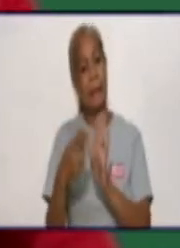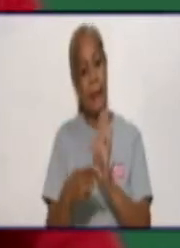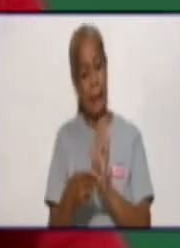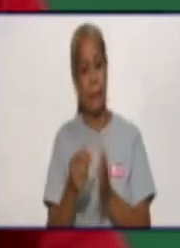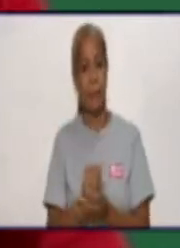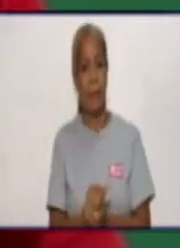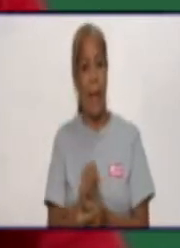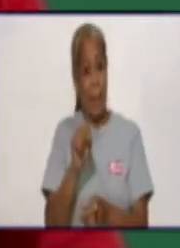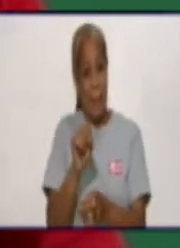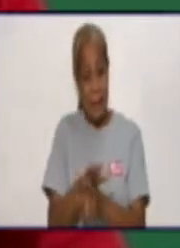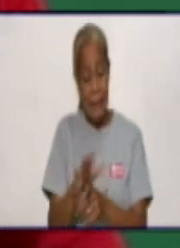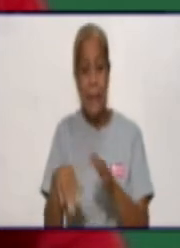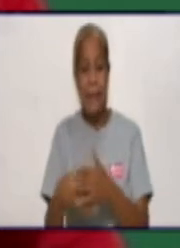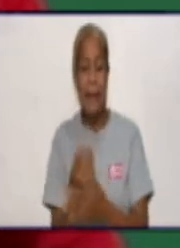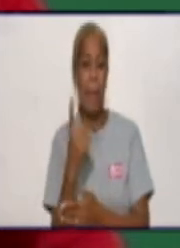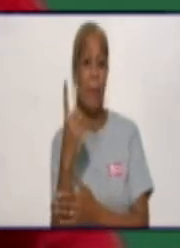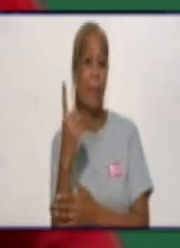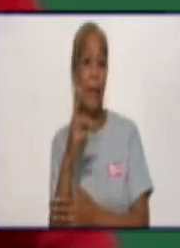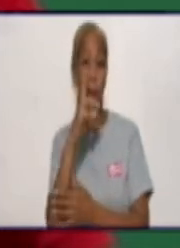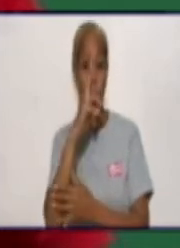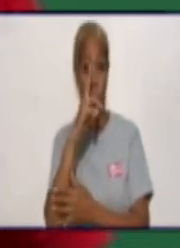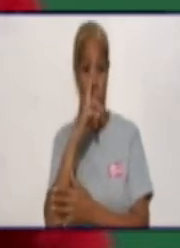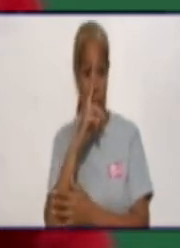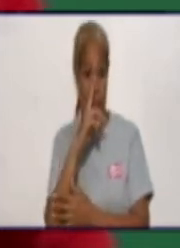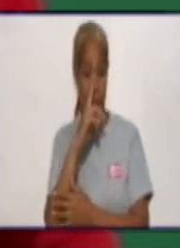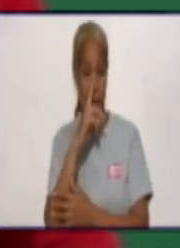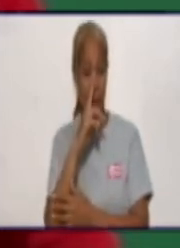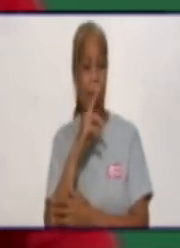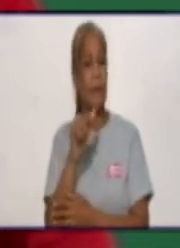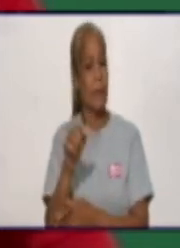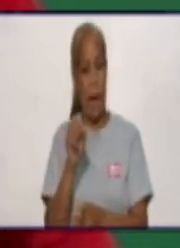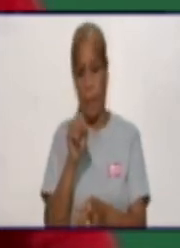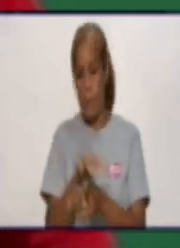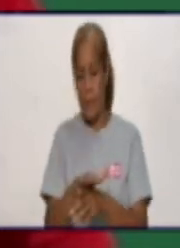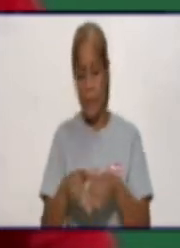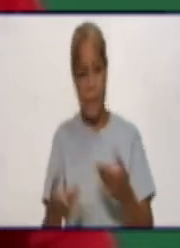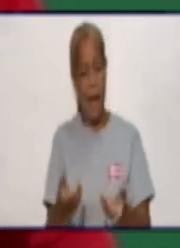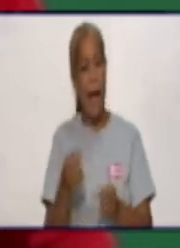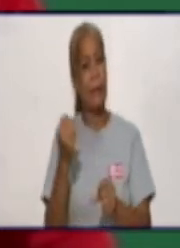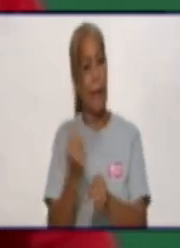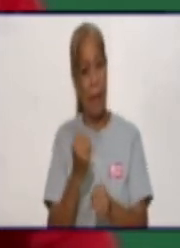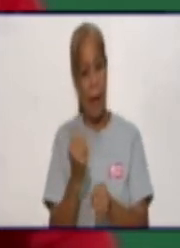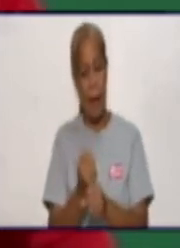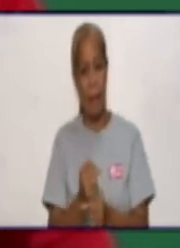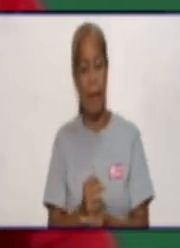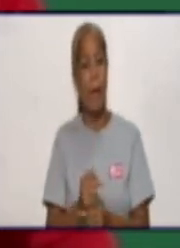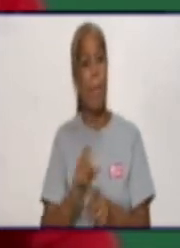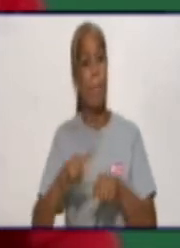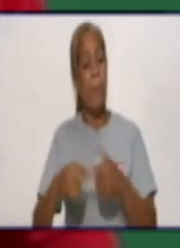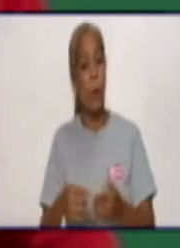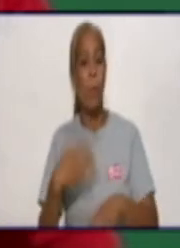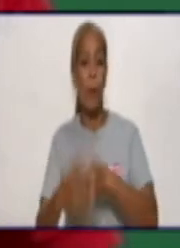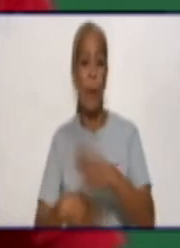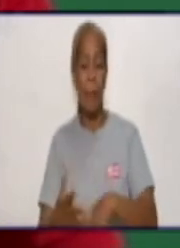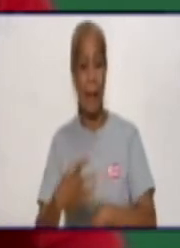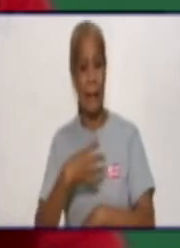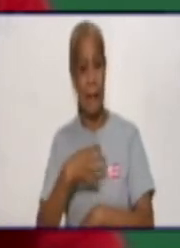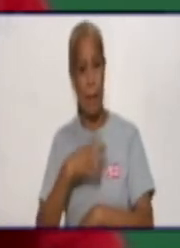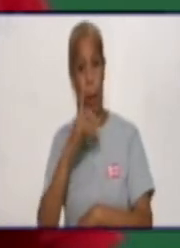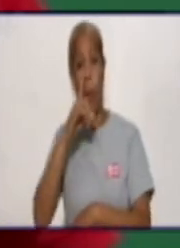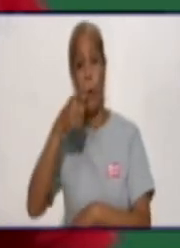día primero noviembre a ser a partir del lunes lo que por cuestiones objetivas o limitaciones como el combustible no se ha podido establece a partir que